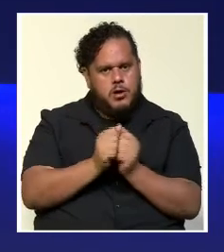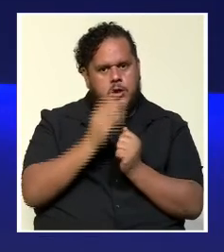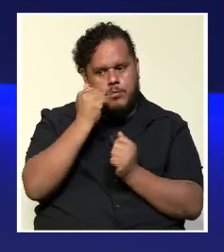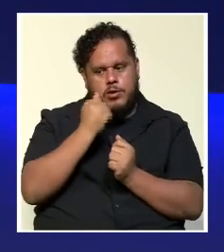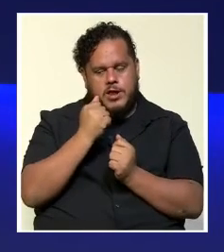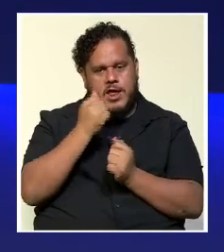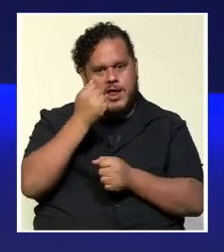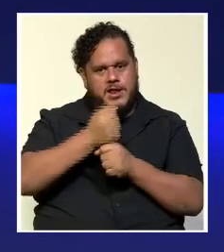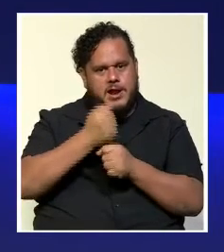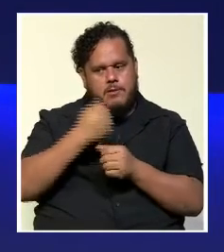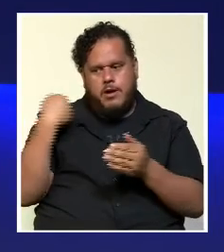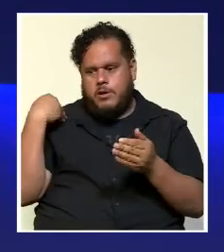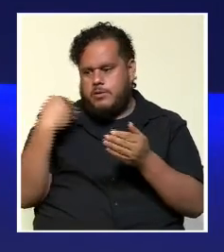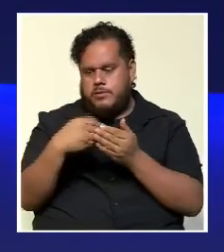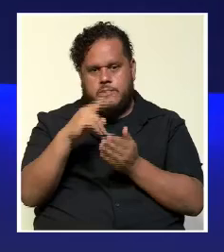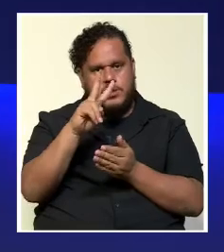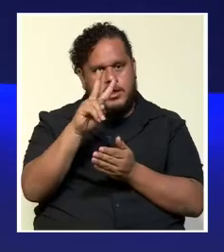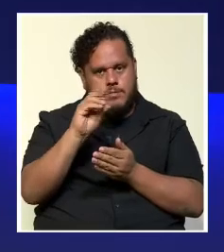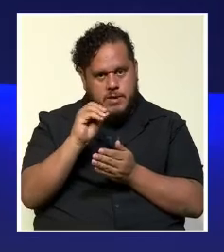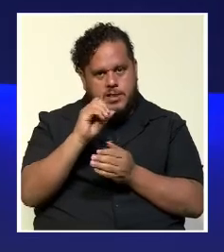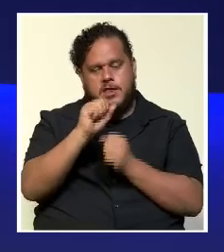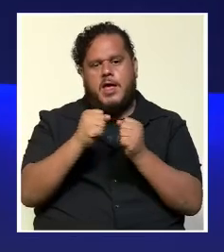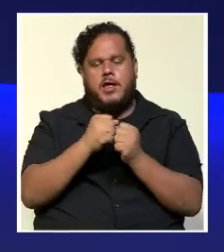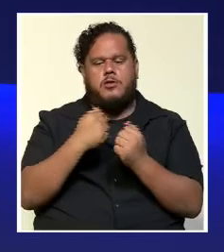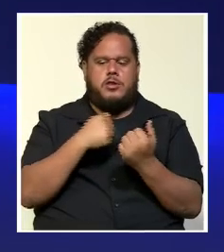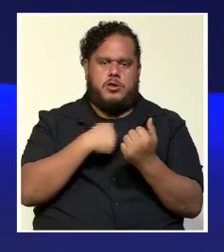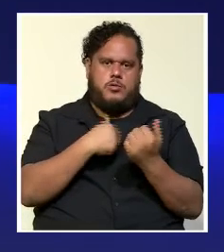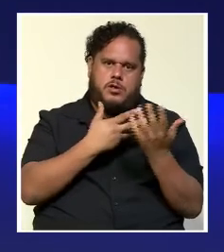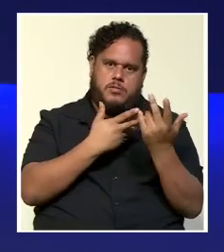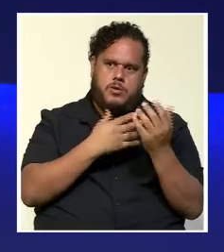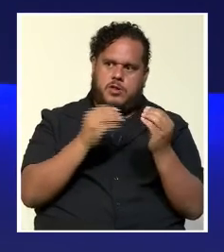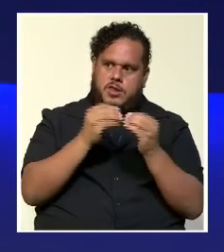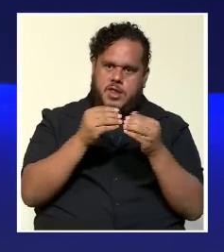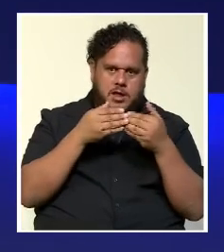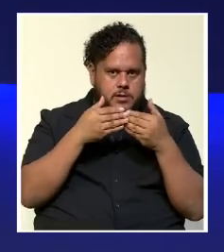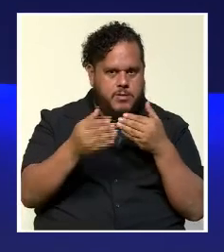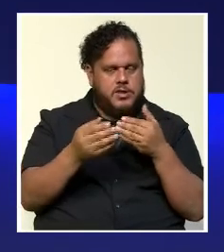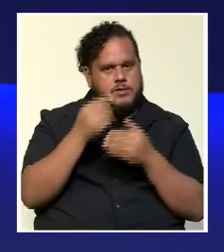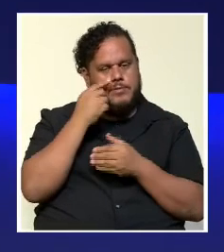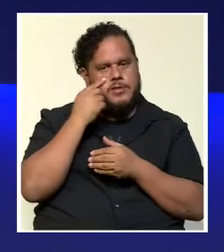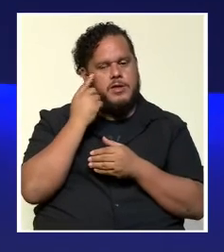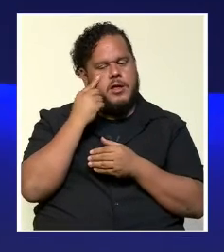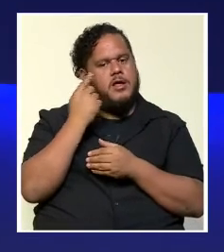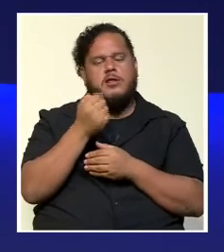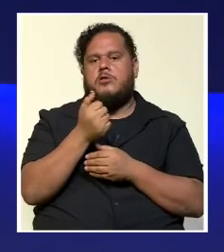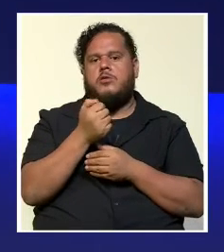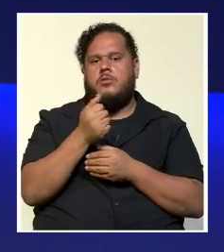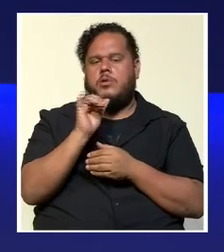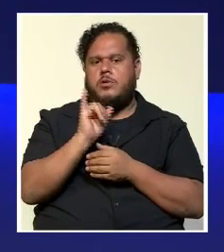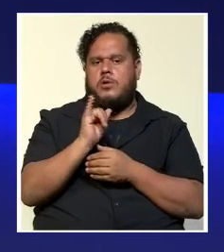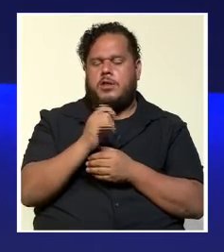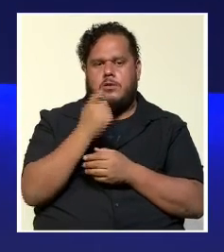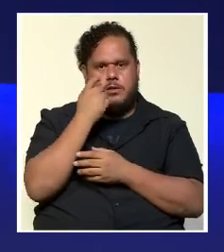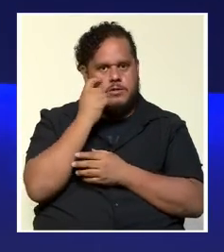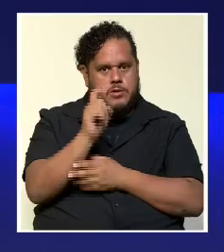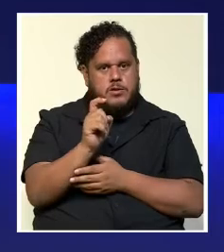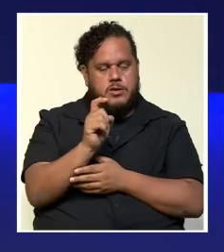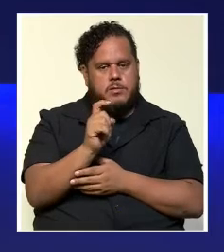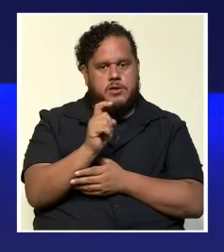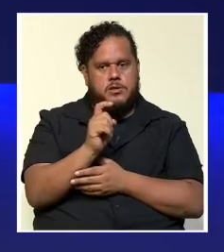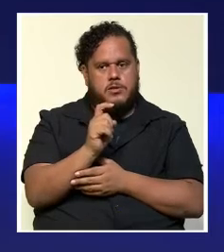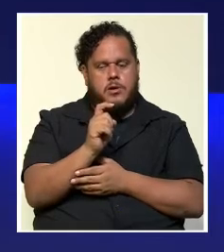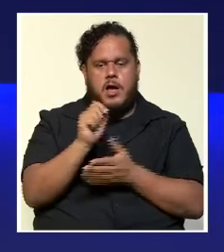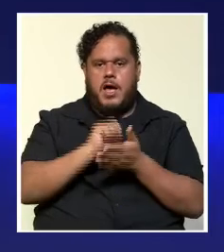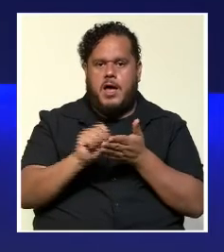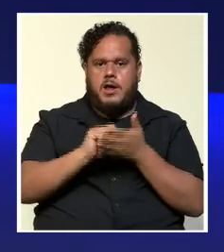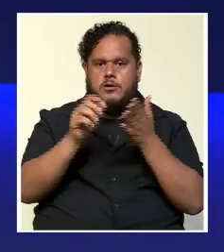últimos 20 años, y espero que sean más, son un poco eso, de reconocimiento a los